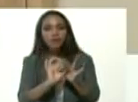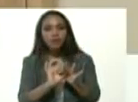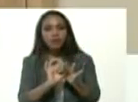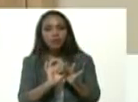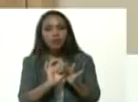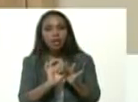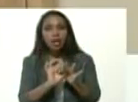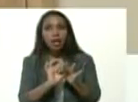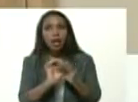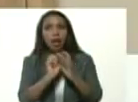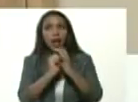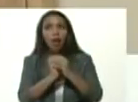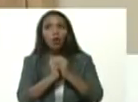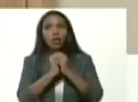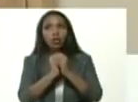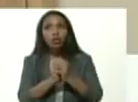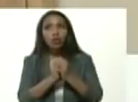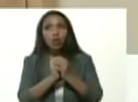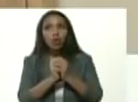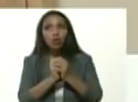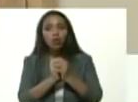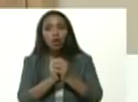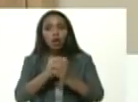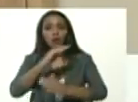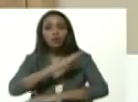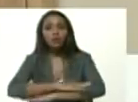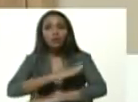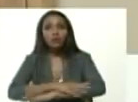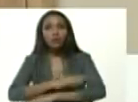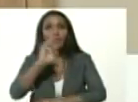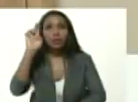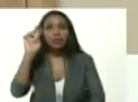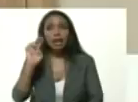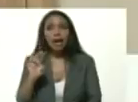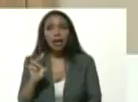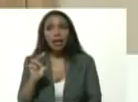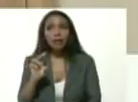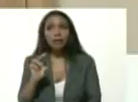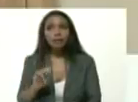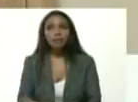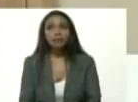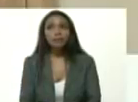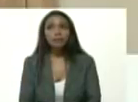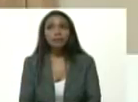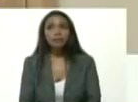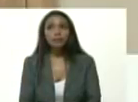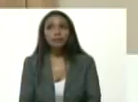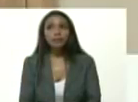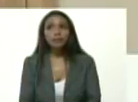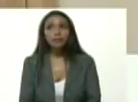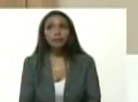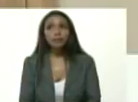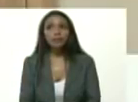la oración, la acción diaria, la rutina diaria,